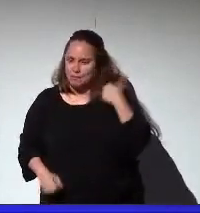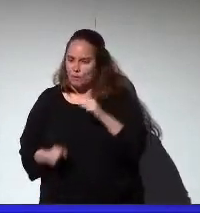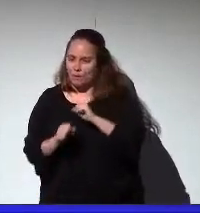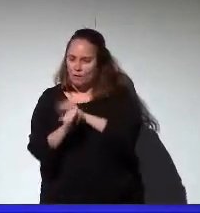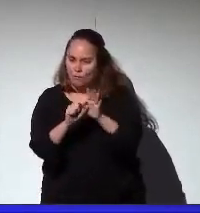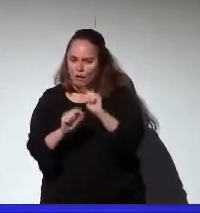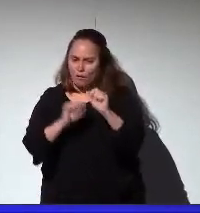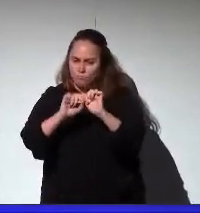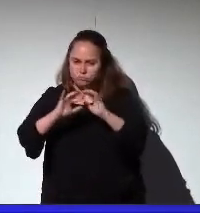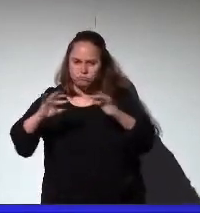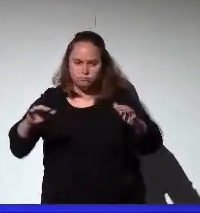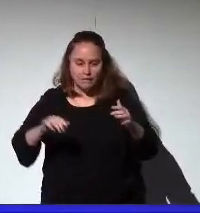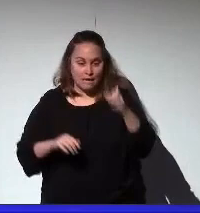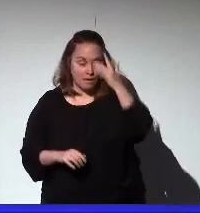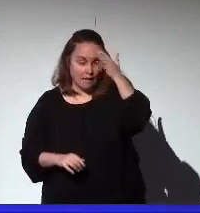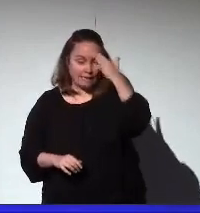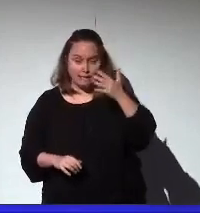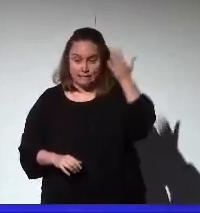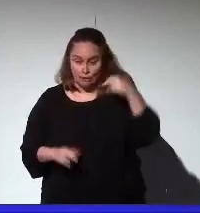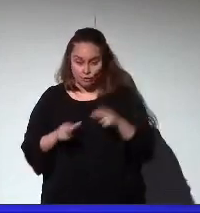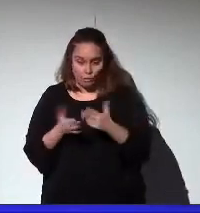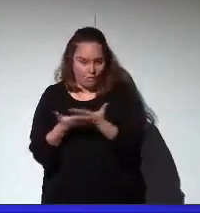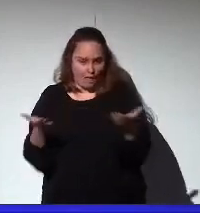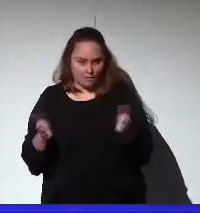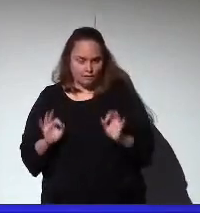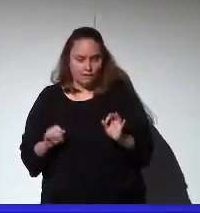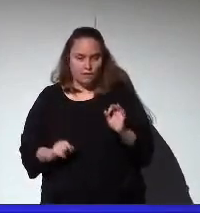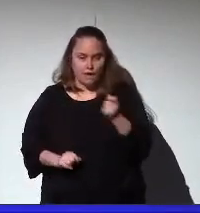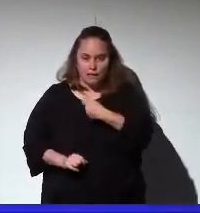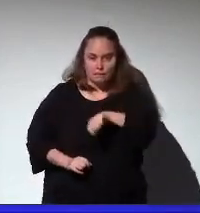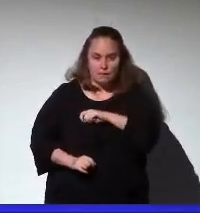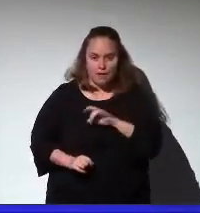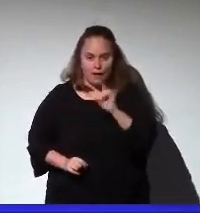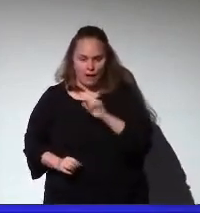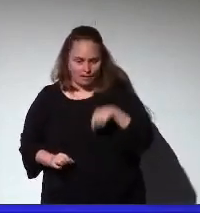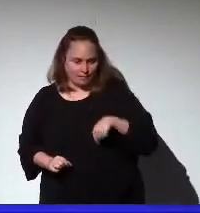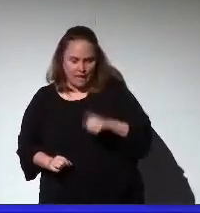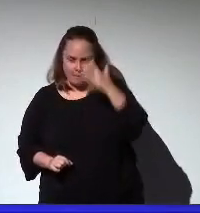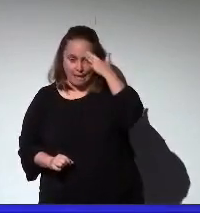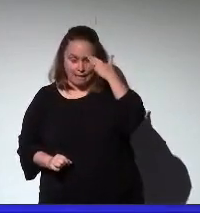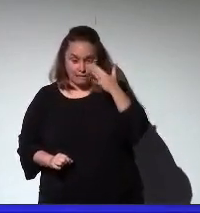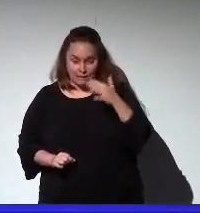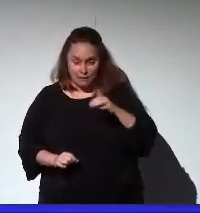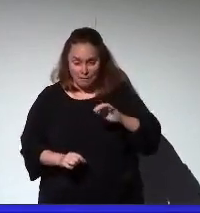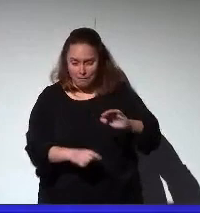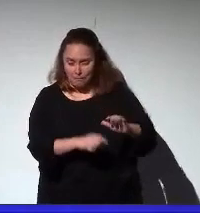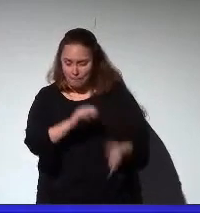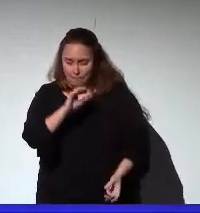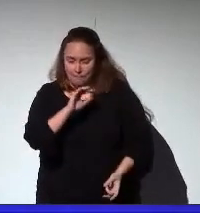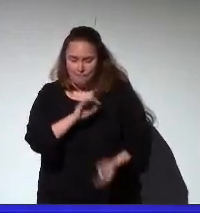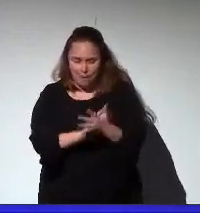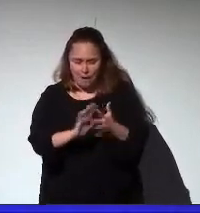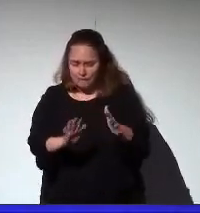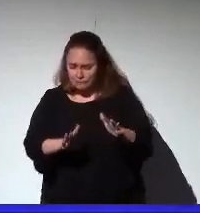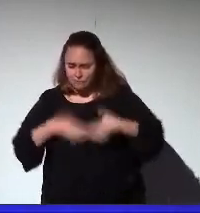podido enfrentar nuestra sociedad, en particular España, Canarias como comunidad autónoma, cómo hubiera podido enfrentar esa situación que ya de por